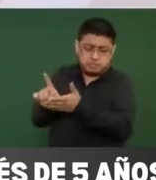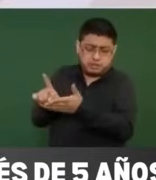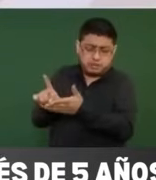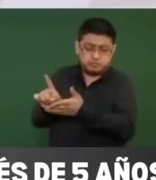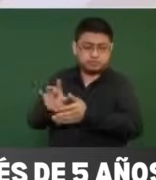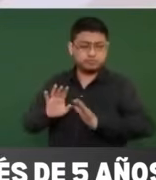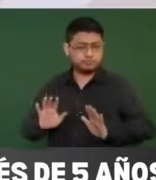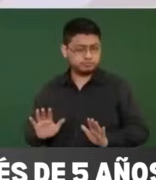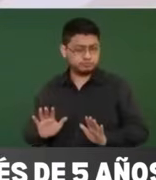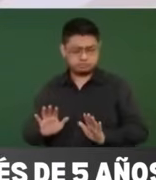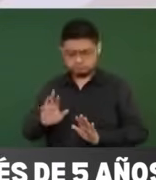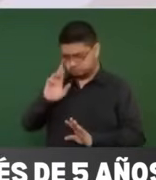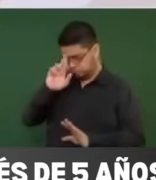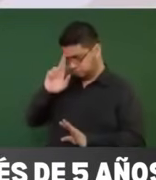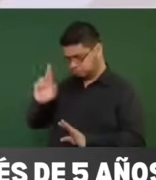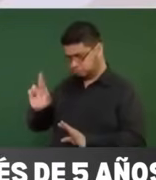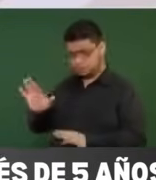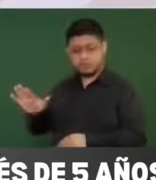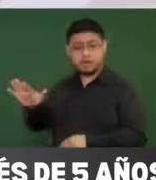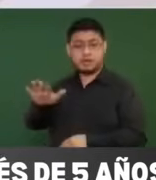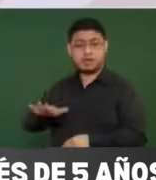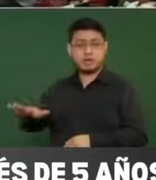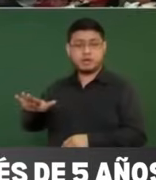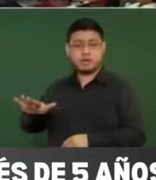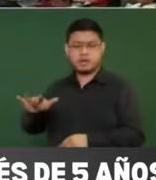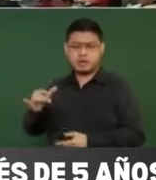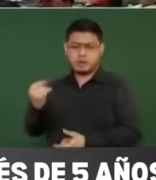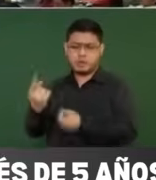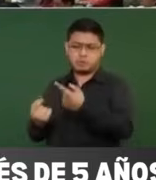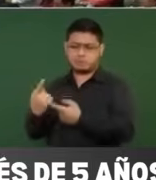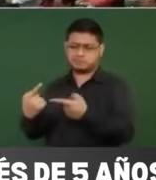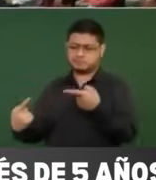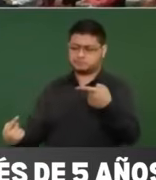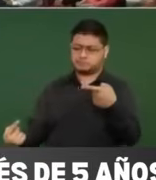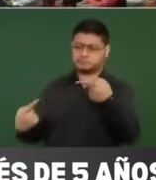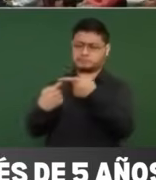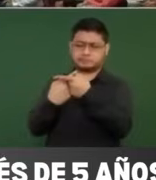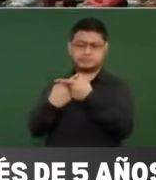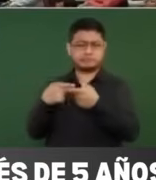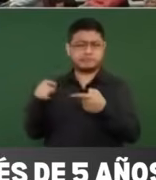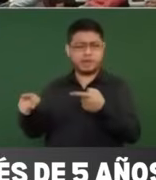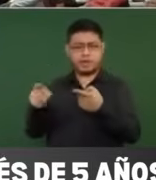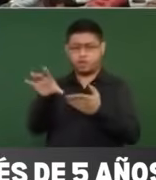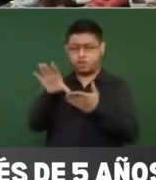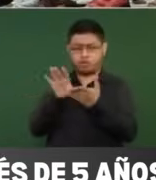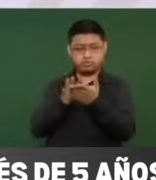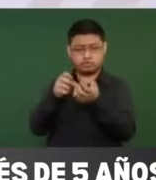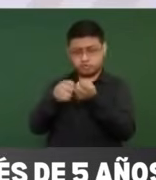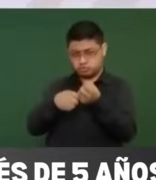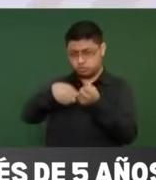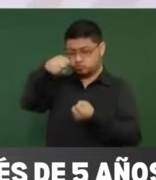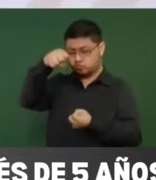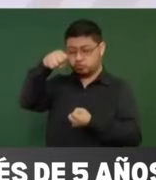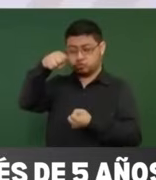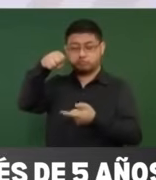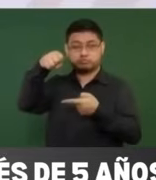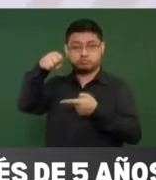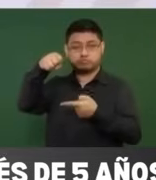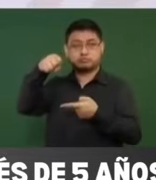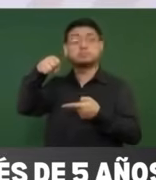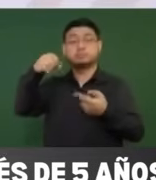a una controversia constitucional, y un ministro de la Corte, que